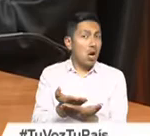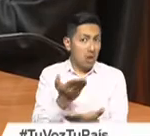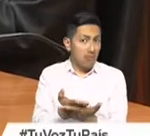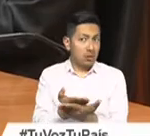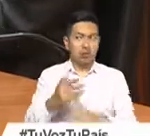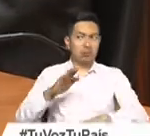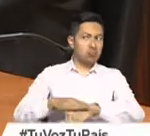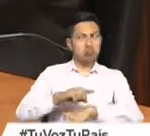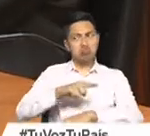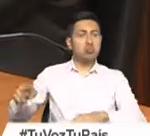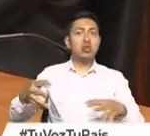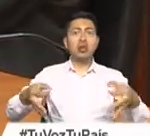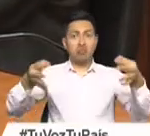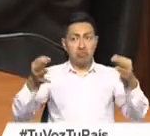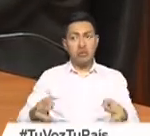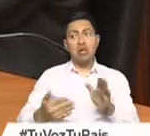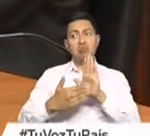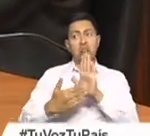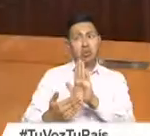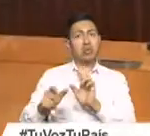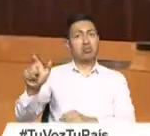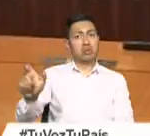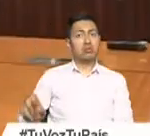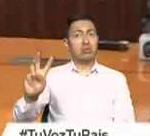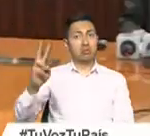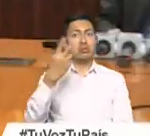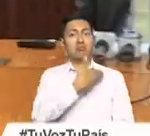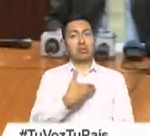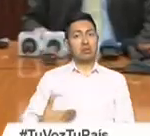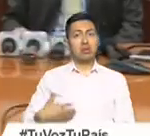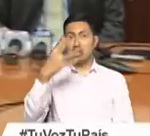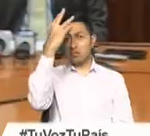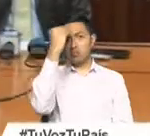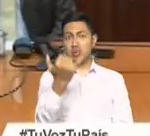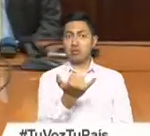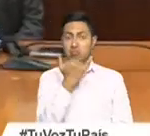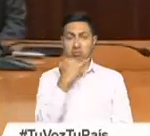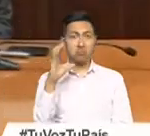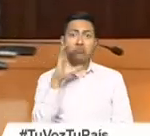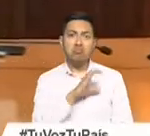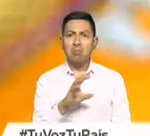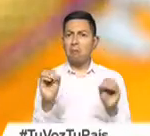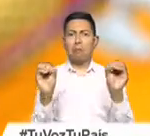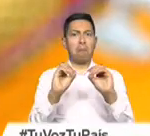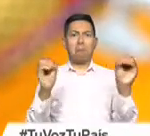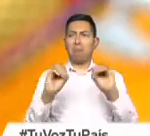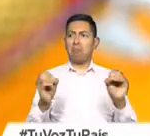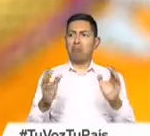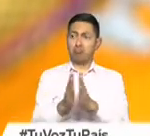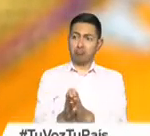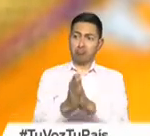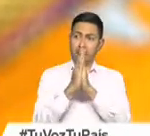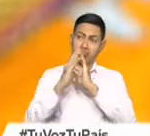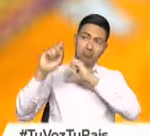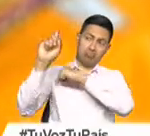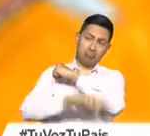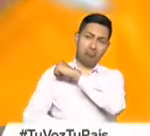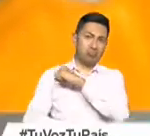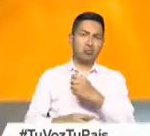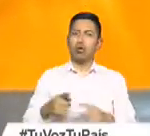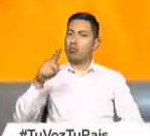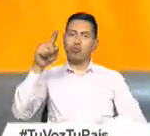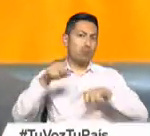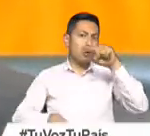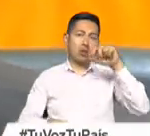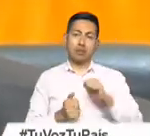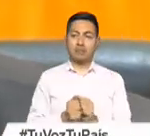firme que demuestre el cometimiento de un acto ilícito, dicha solicitud es improcedente. Así lo aseguró Vicente